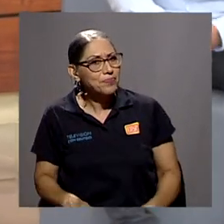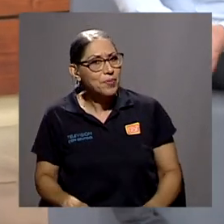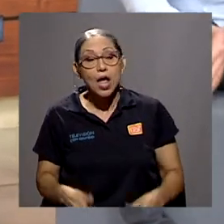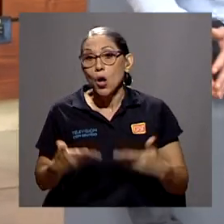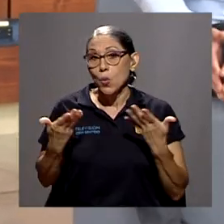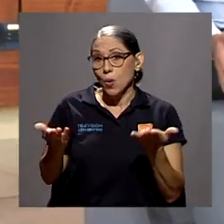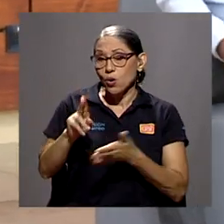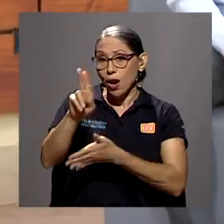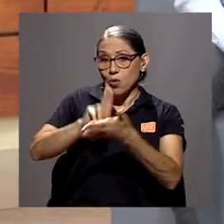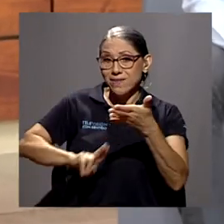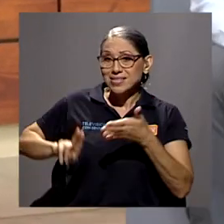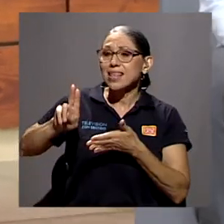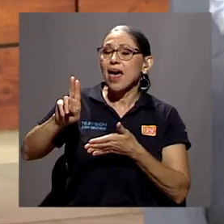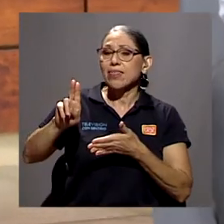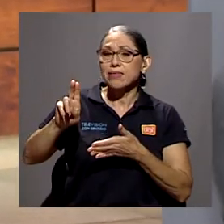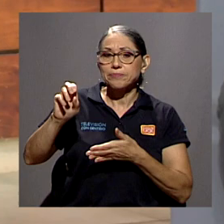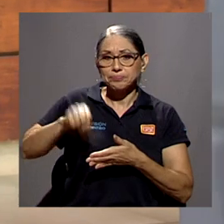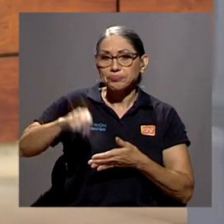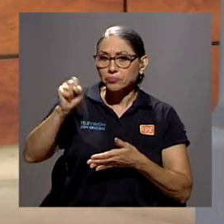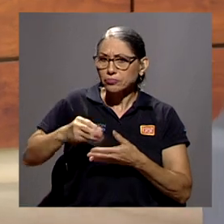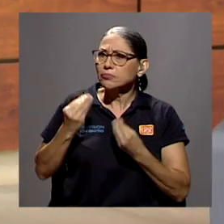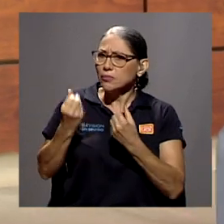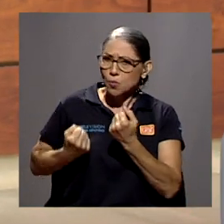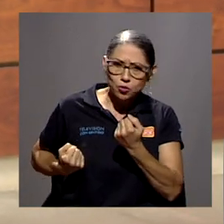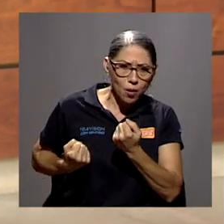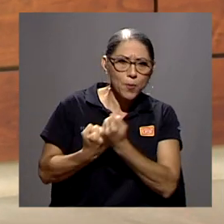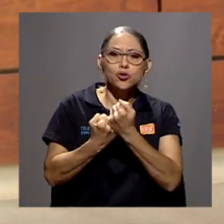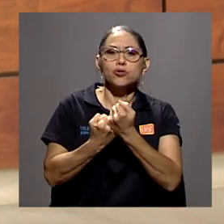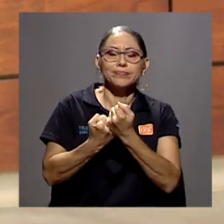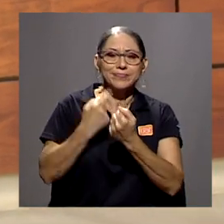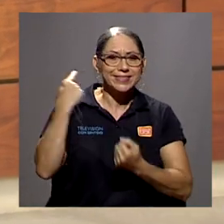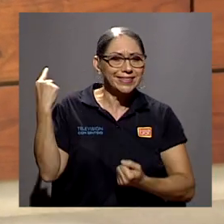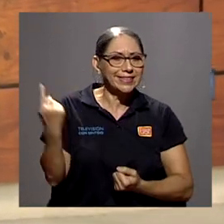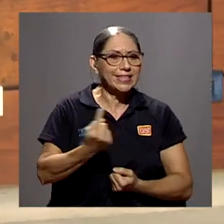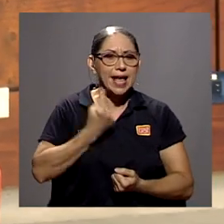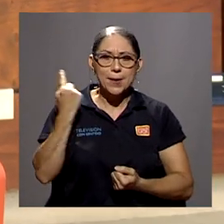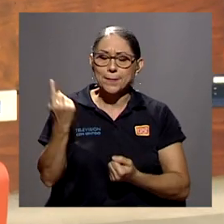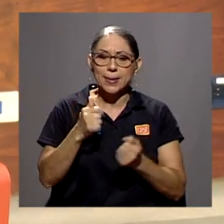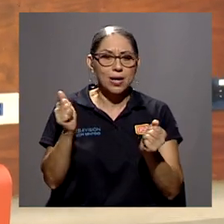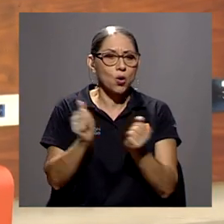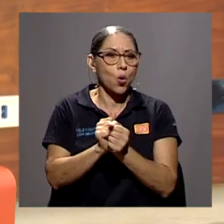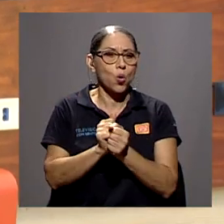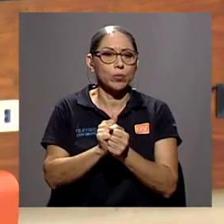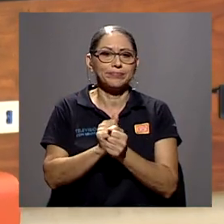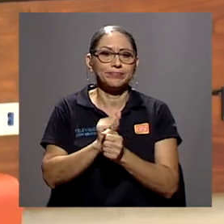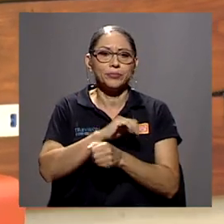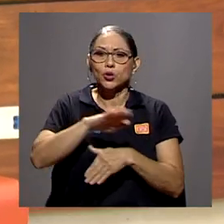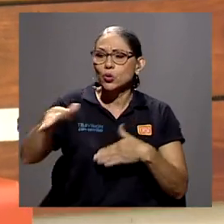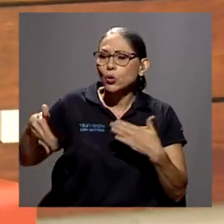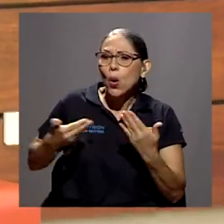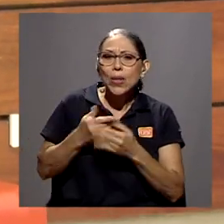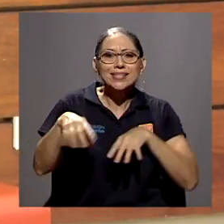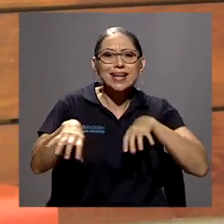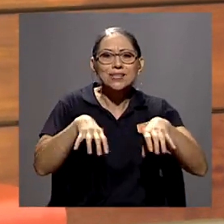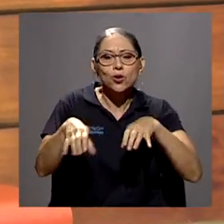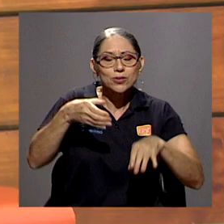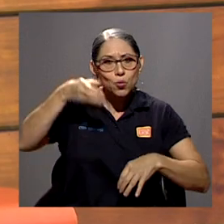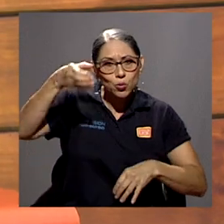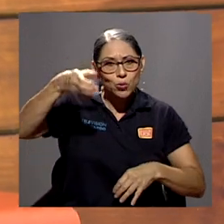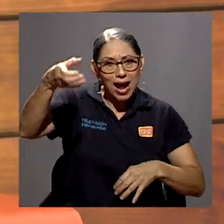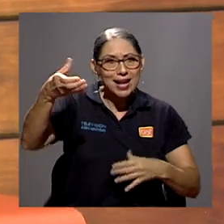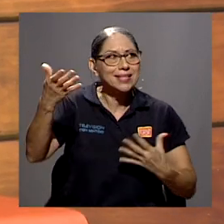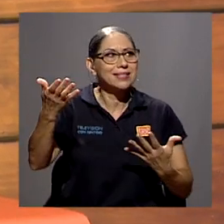la universidad ciertamente ha dado mucho apoyo en siempre con todo este tipo de acciones culturales que